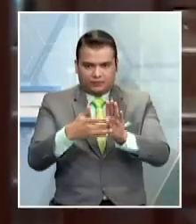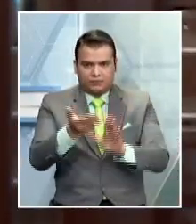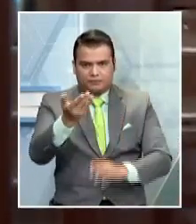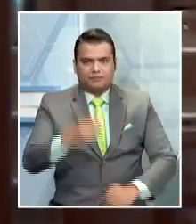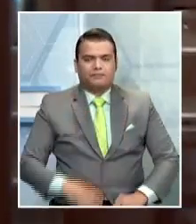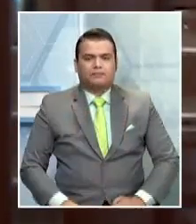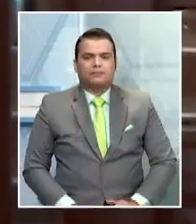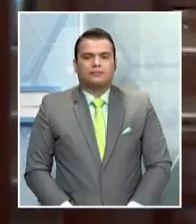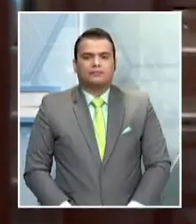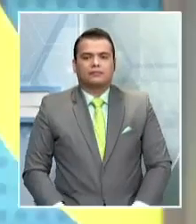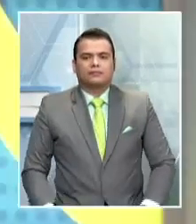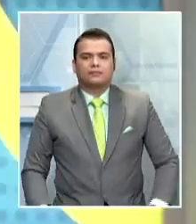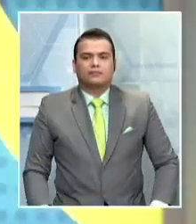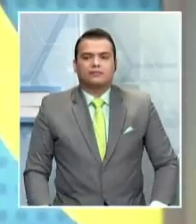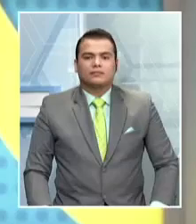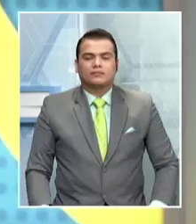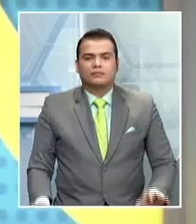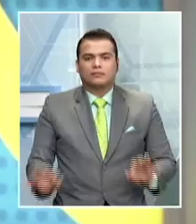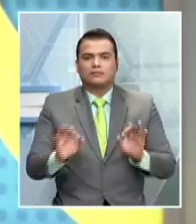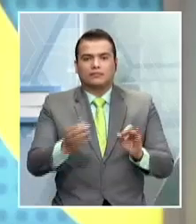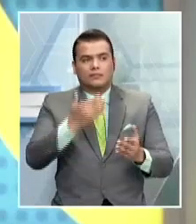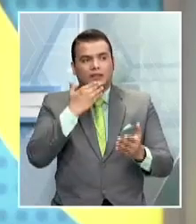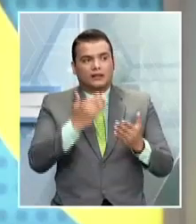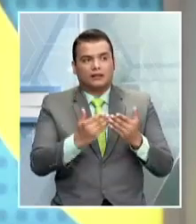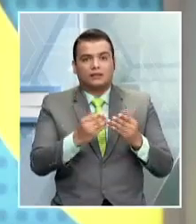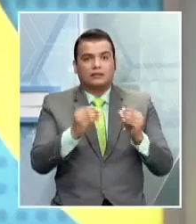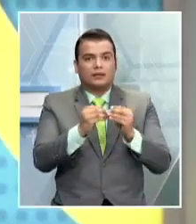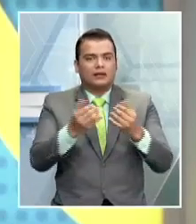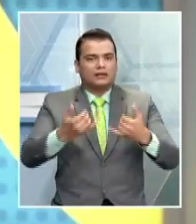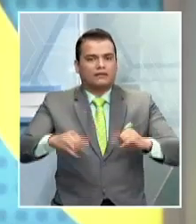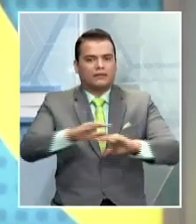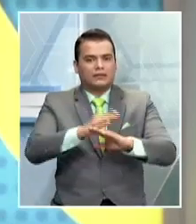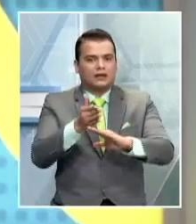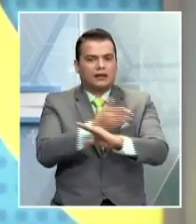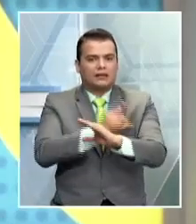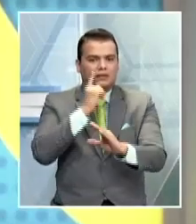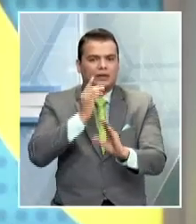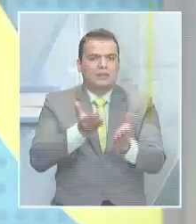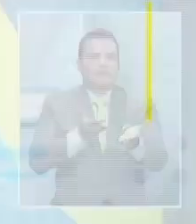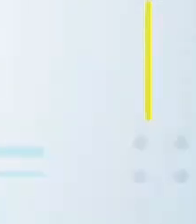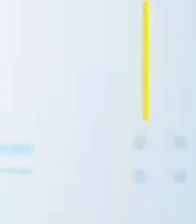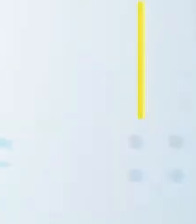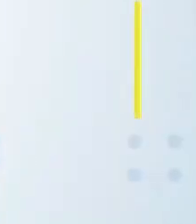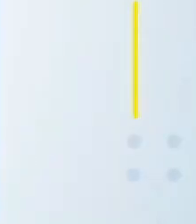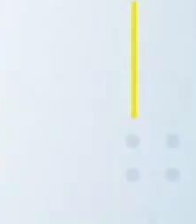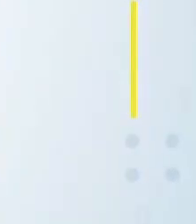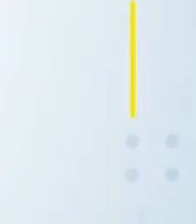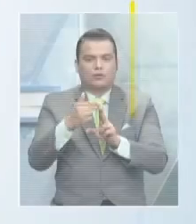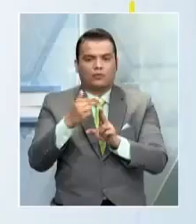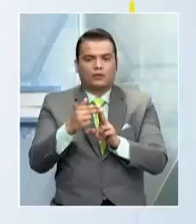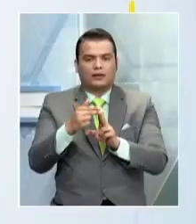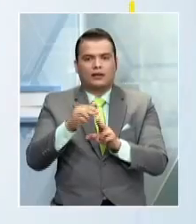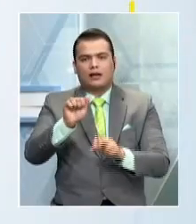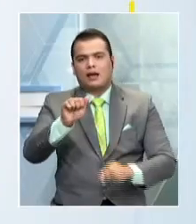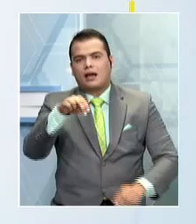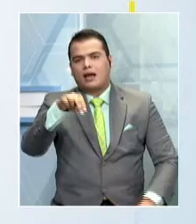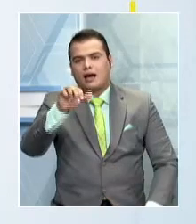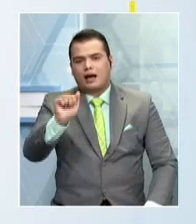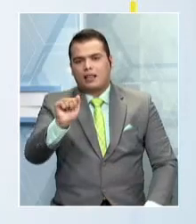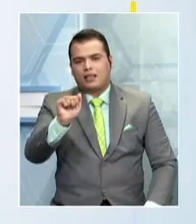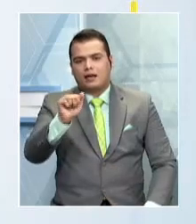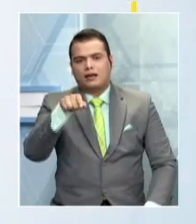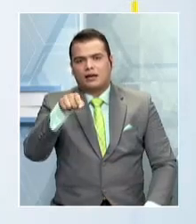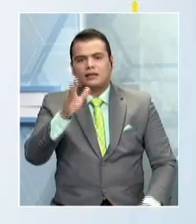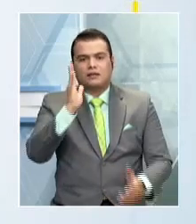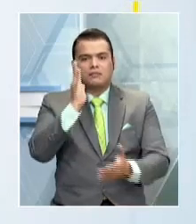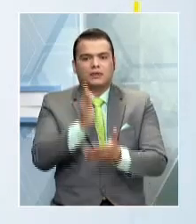noticiero regional de Colombia. Muchísimas gracias, Tatiana. Y antes de despedirnos, un servicio social. Ana Patricia Mejía se encuentra desaparecida en la